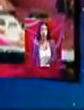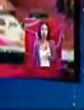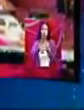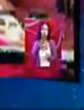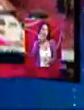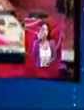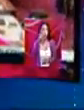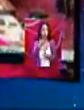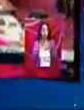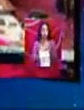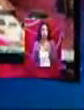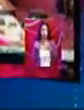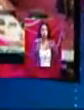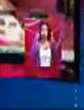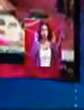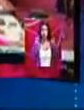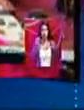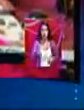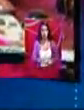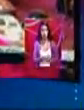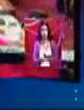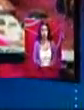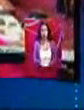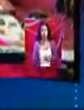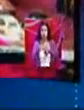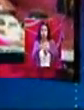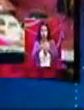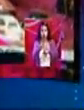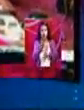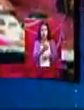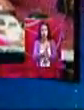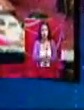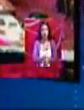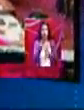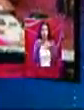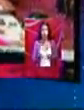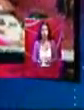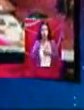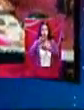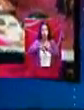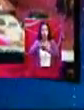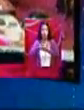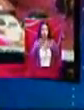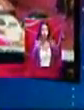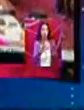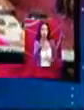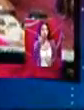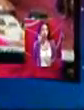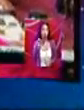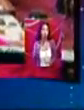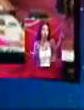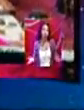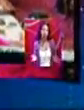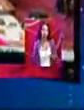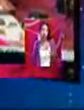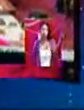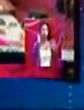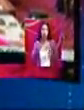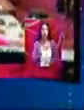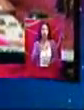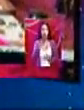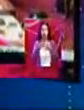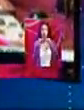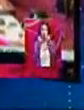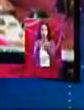5 y media, el tema se debe estar viendo aproximadamente a esa hora, tengamos un quórum por lo menos de 80 a 90 congresistas para lograr